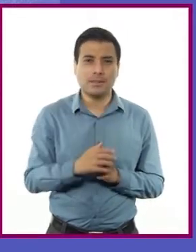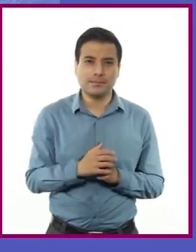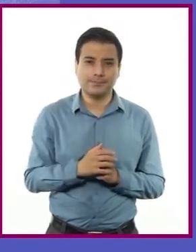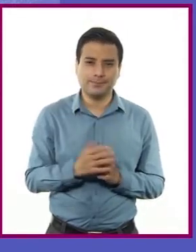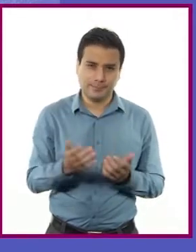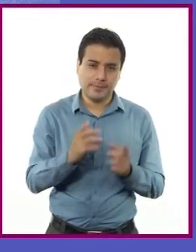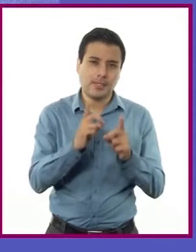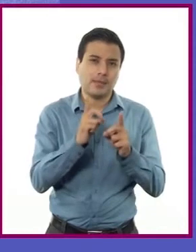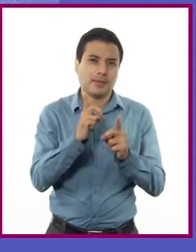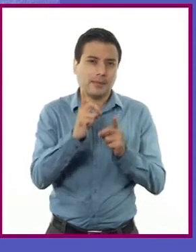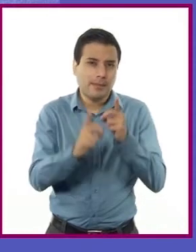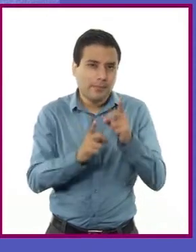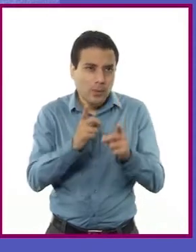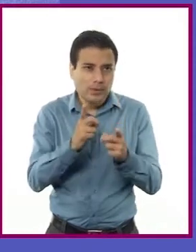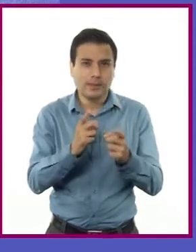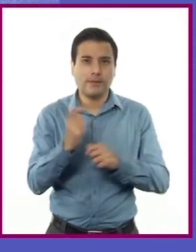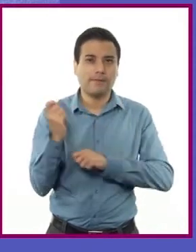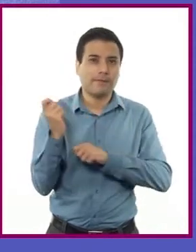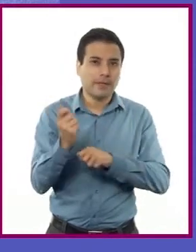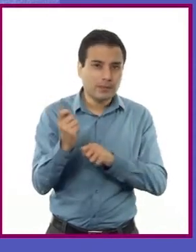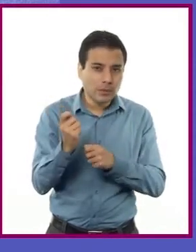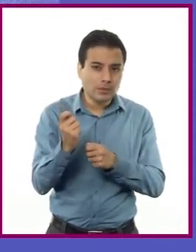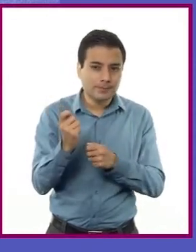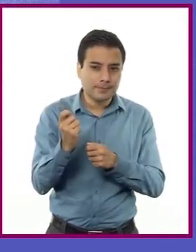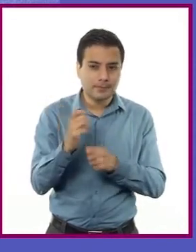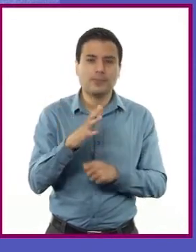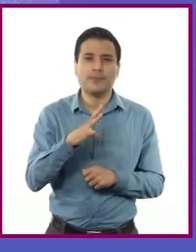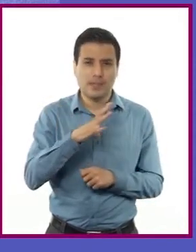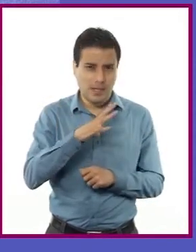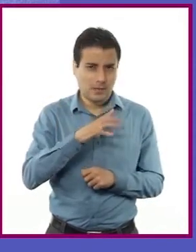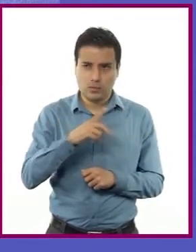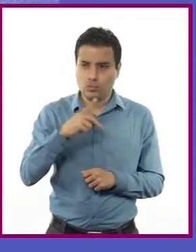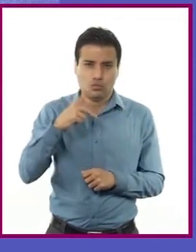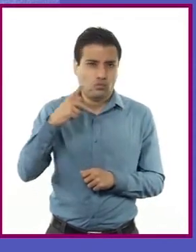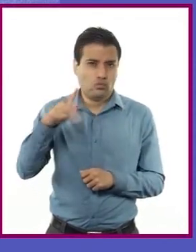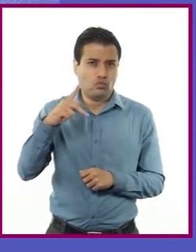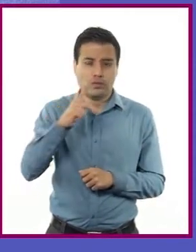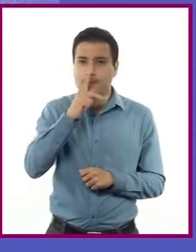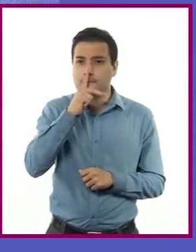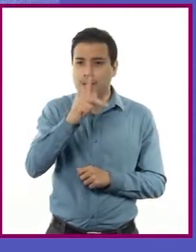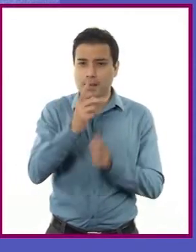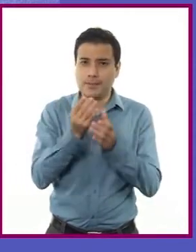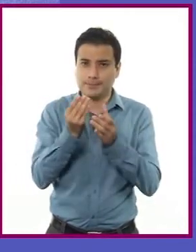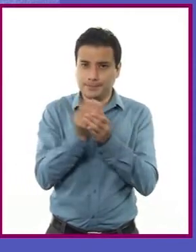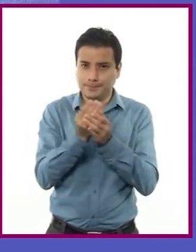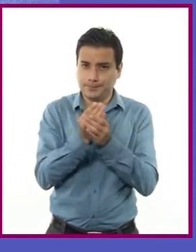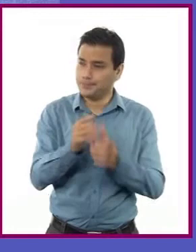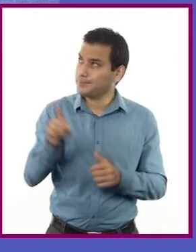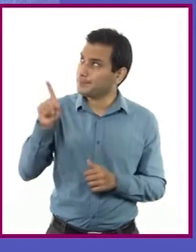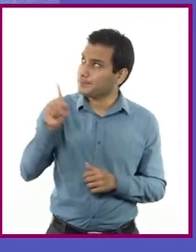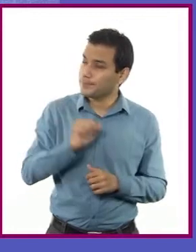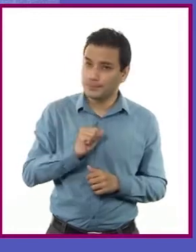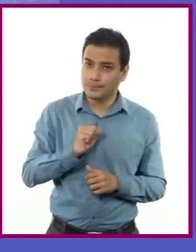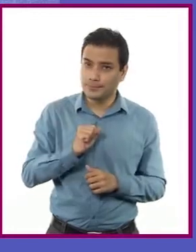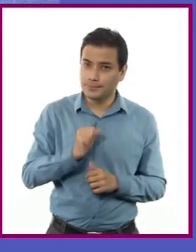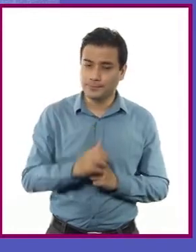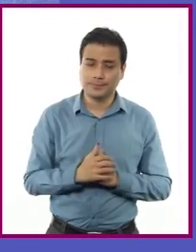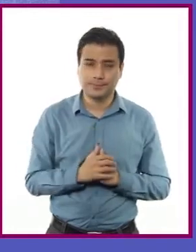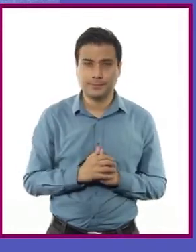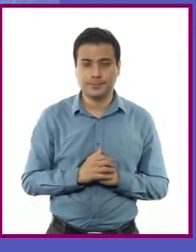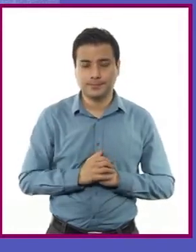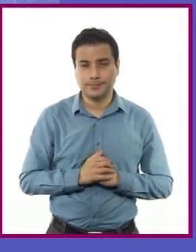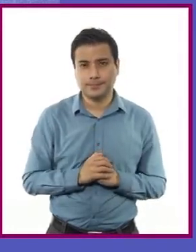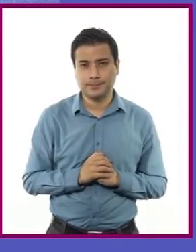determinados deportes, como el del béisbol, por ejemplo, utilizamos palabras como base, cuadrangular, doblete